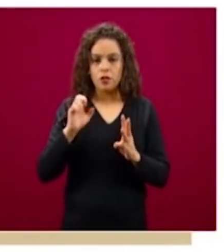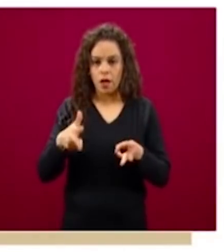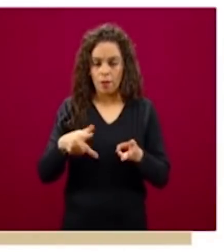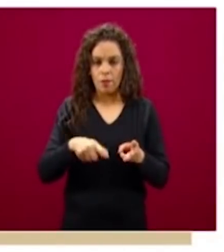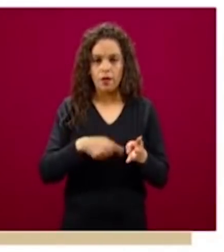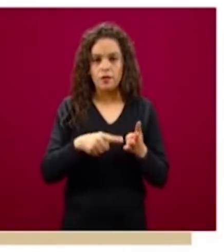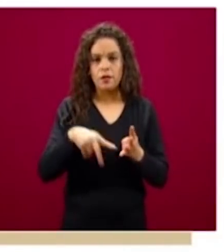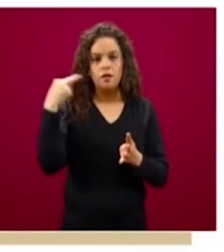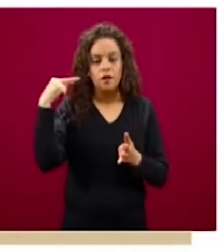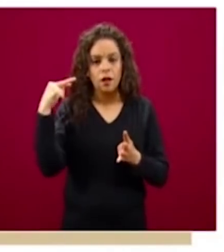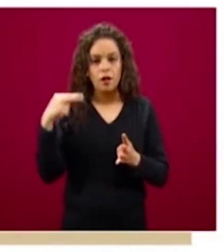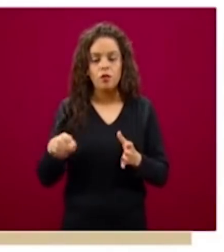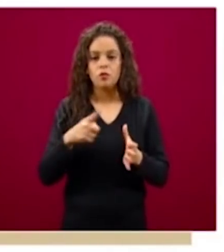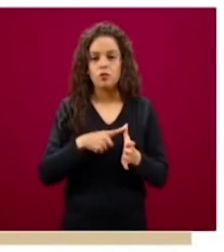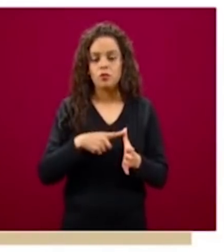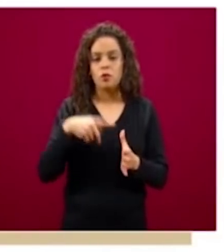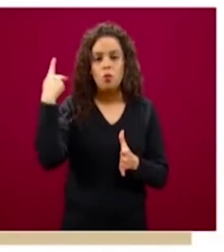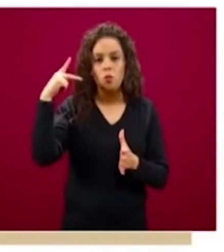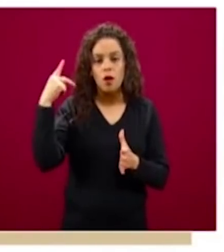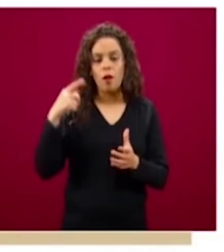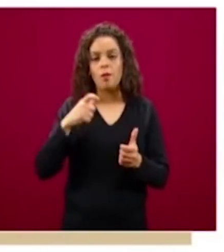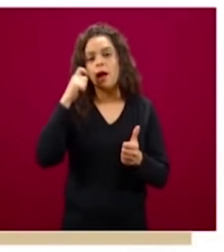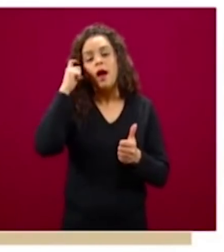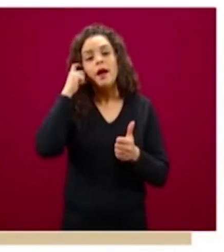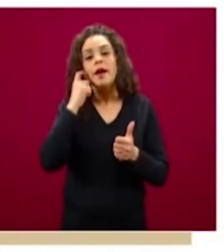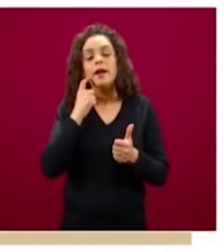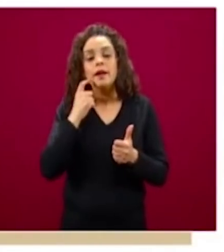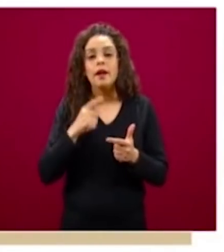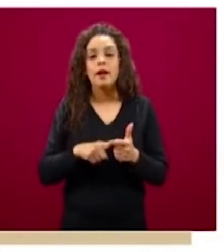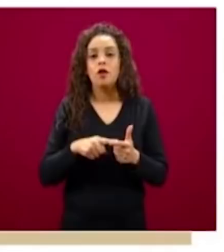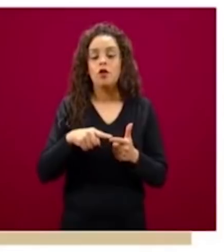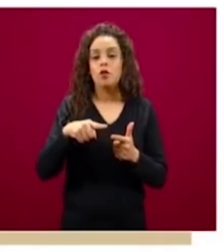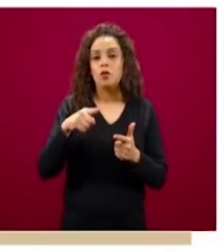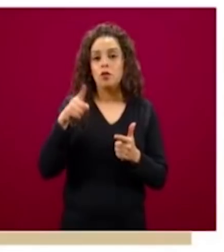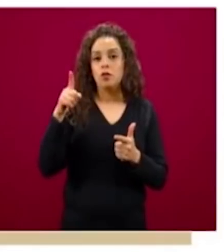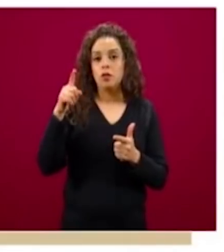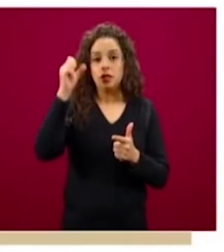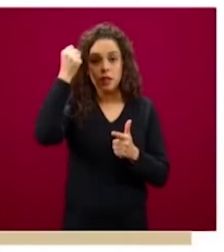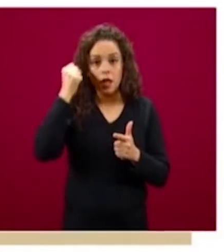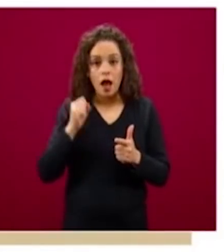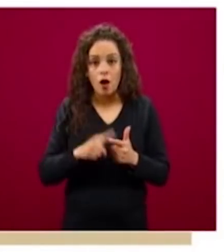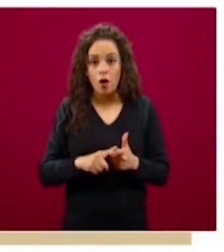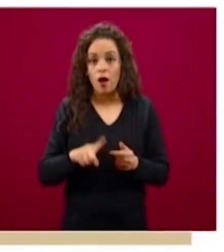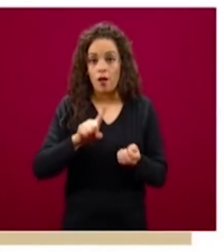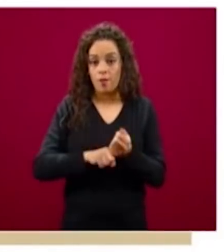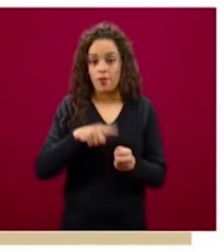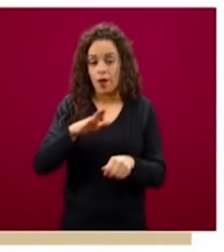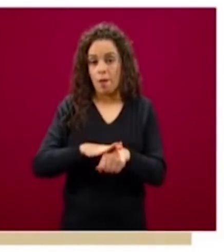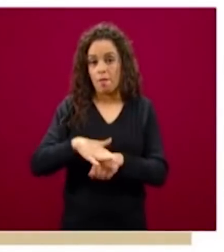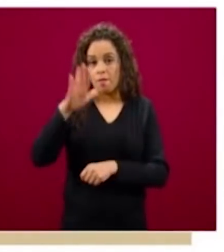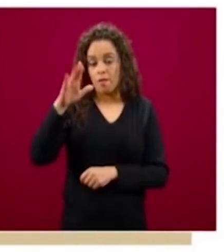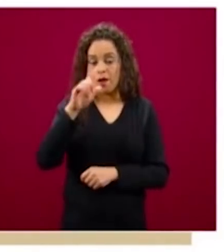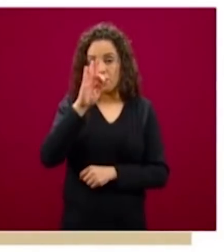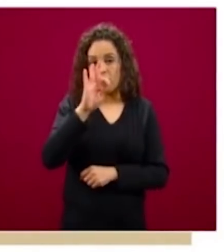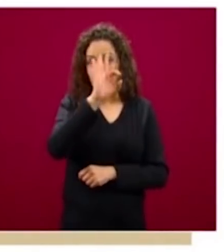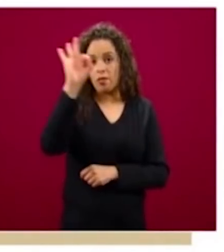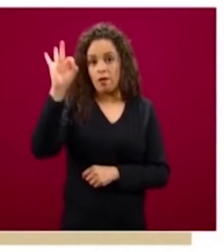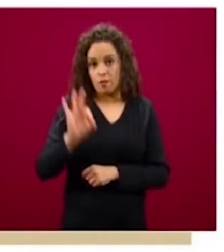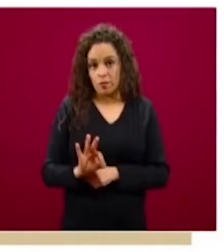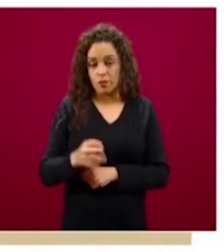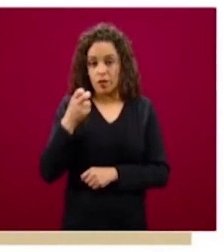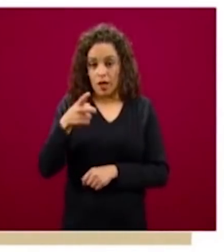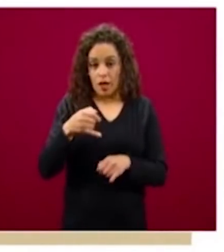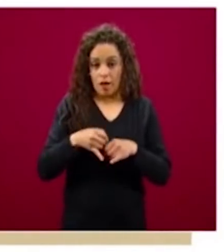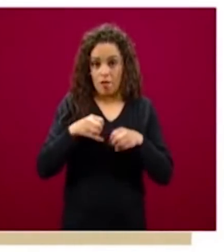Veracruz, Puebla, Guerrero, Sonora, Sinaloa, son las que tienen más del 40%, pero que también esta